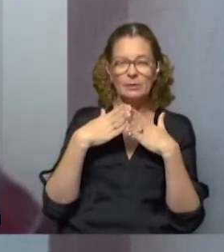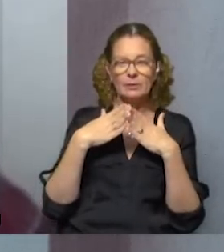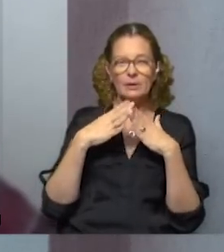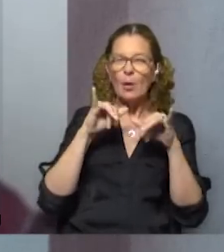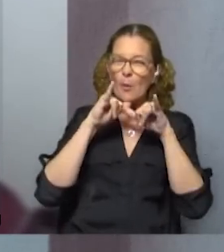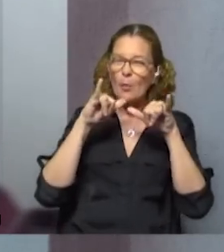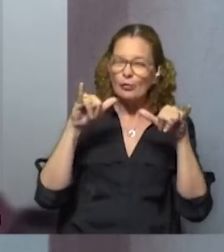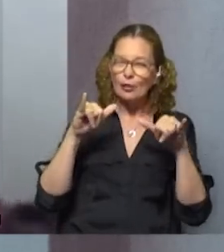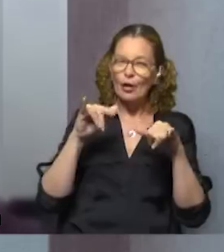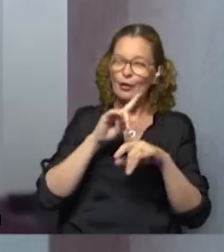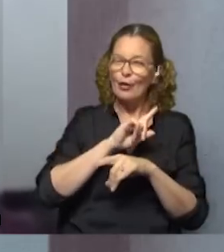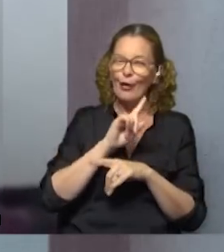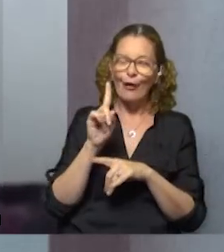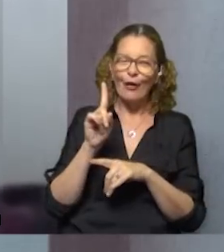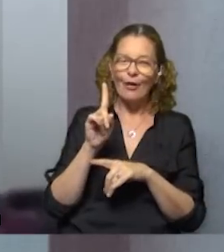promoción